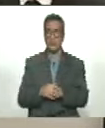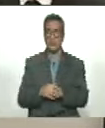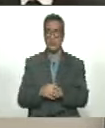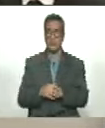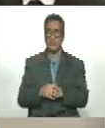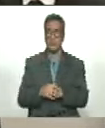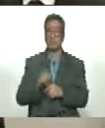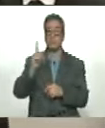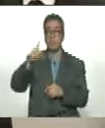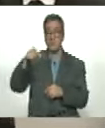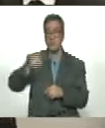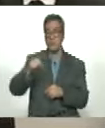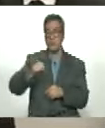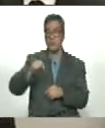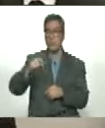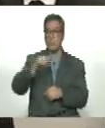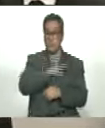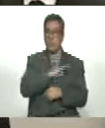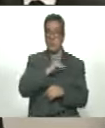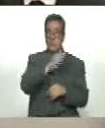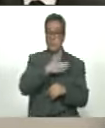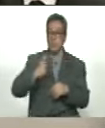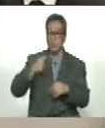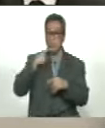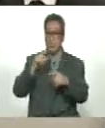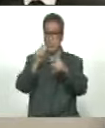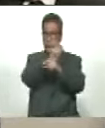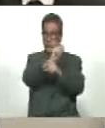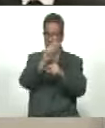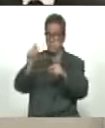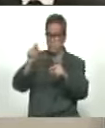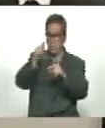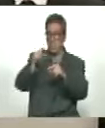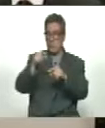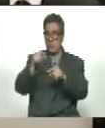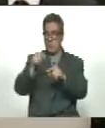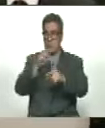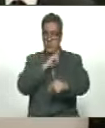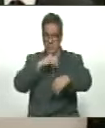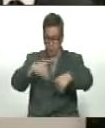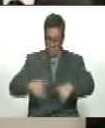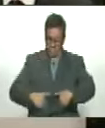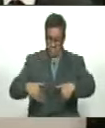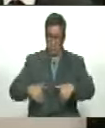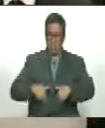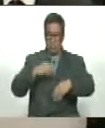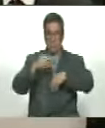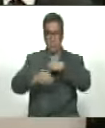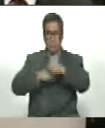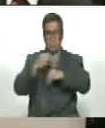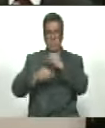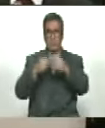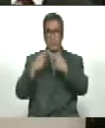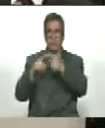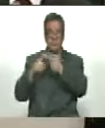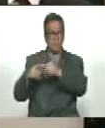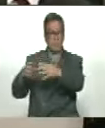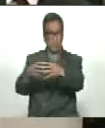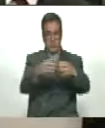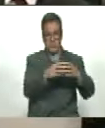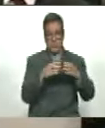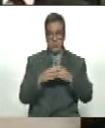Y, por supuesto, yo también quiero subrayar el extraordinario esfuerzo que han desarrollado los diferentes